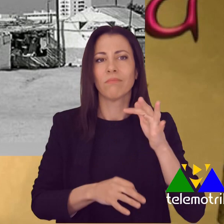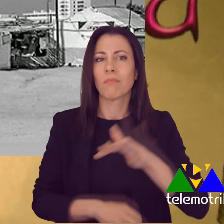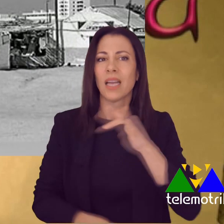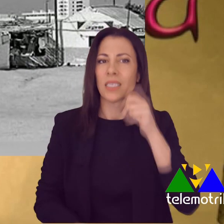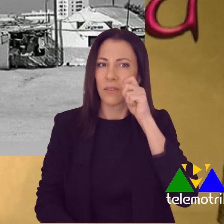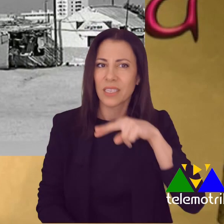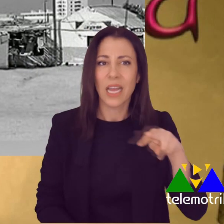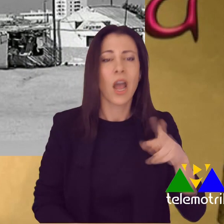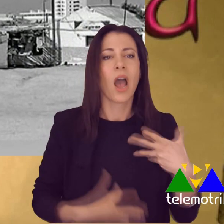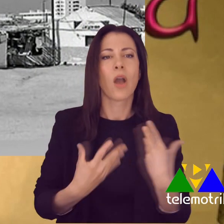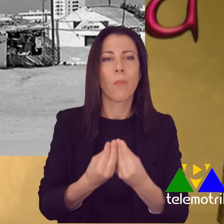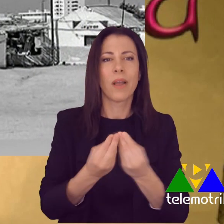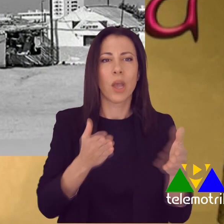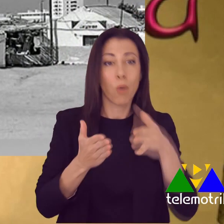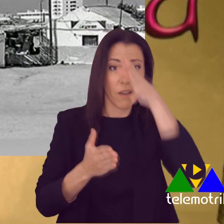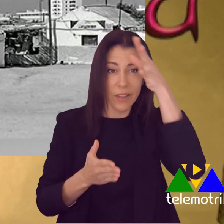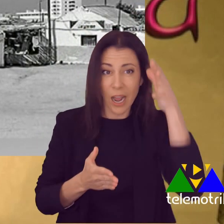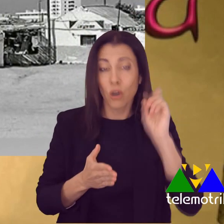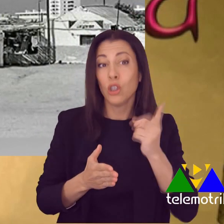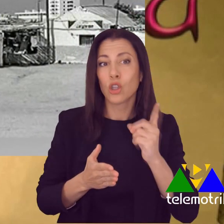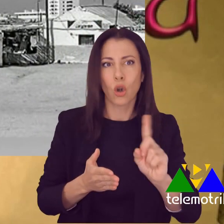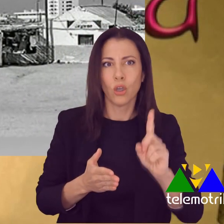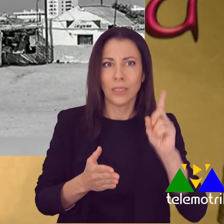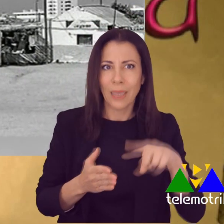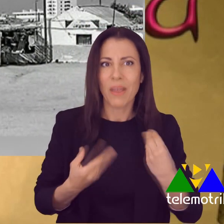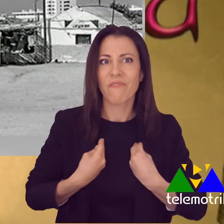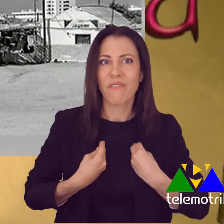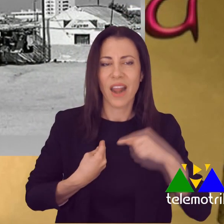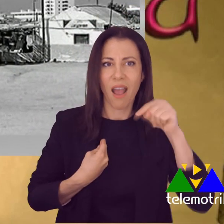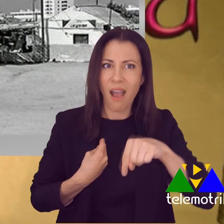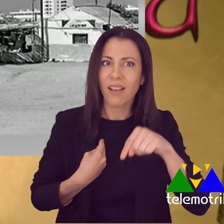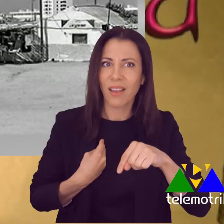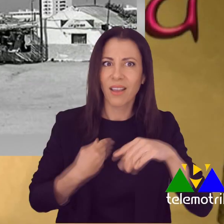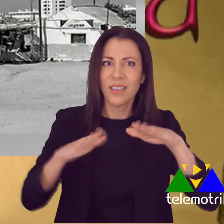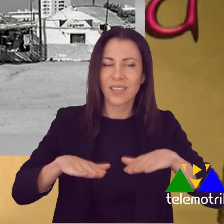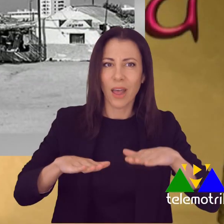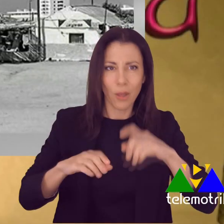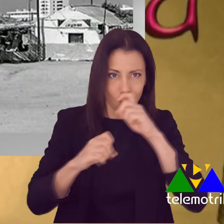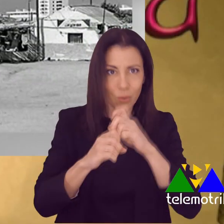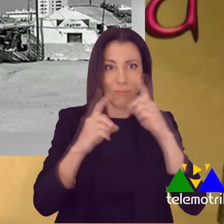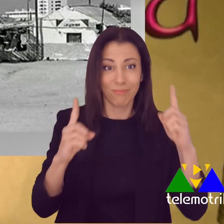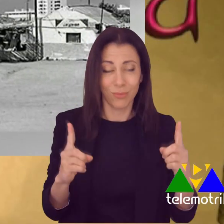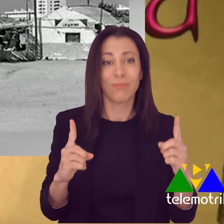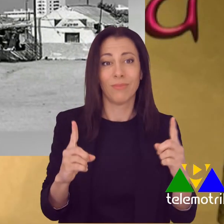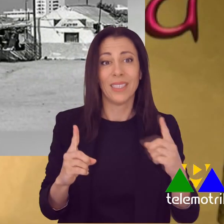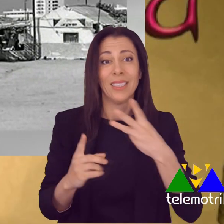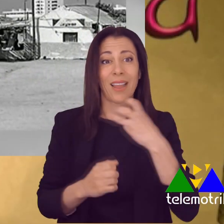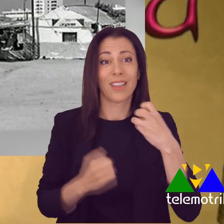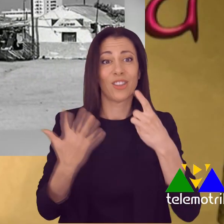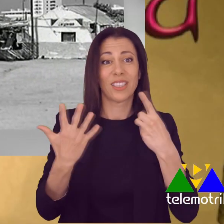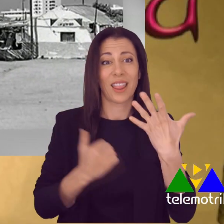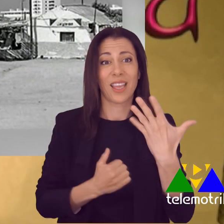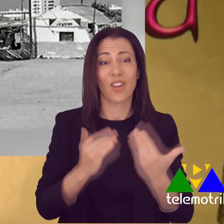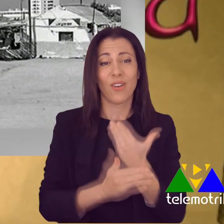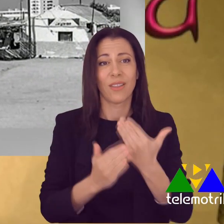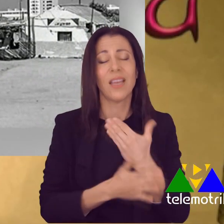ya no solo el verano, sino mucha gente que ya empieza a vivir, ¿no? De forma estacional durante los 365 días.